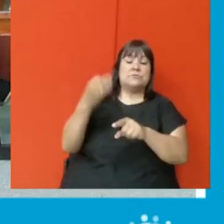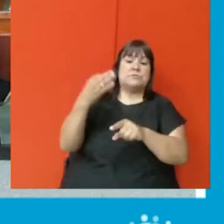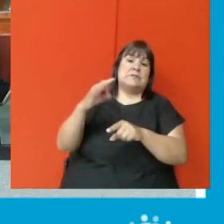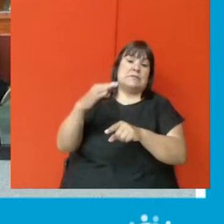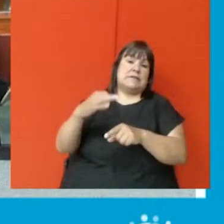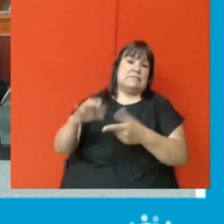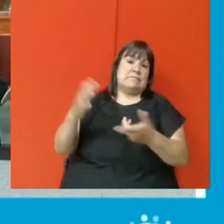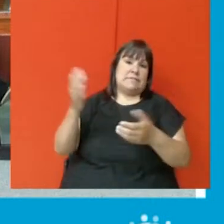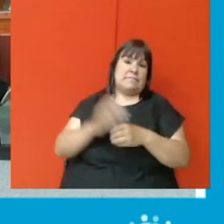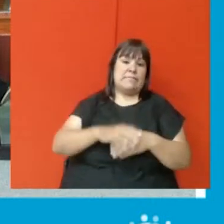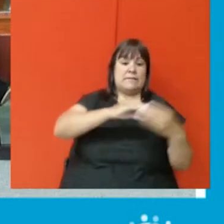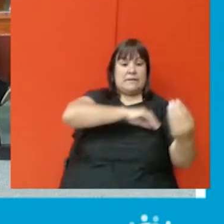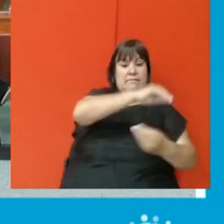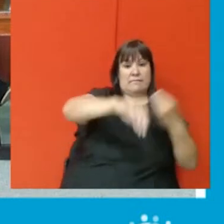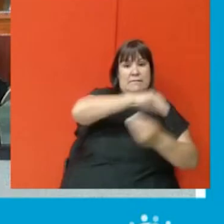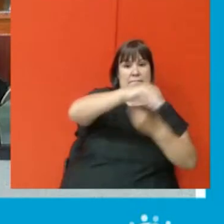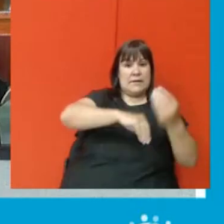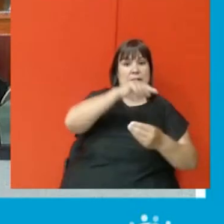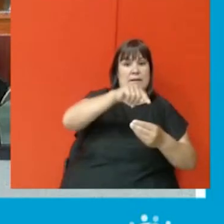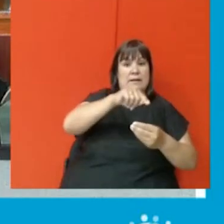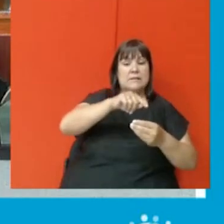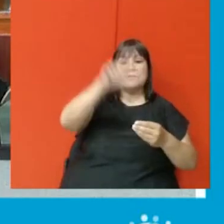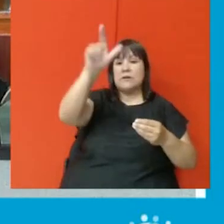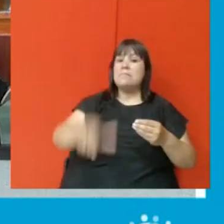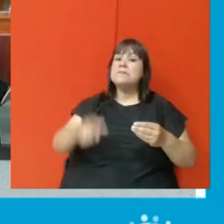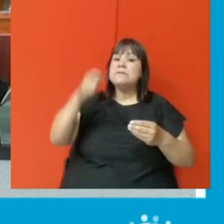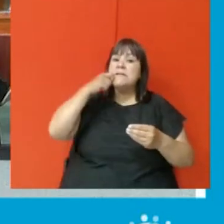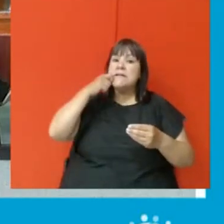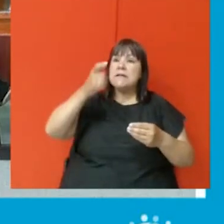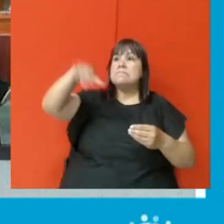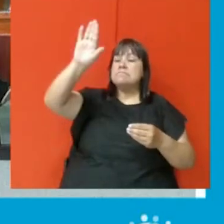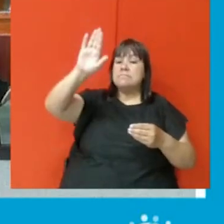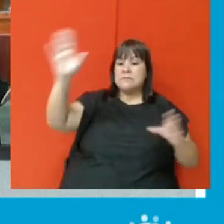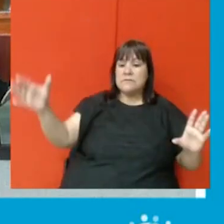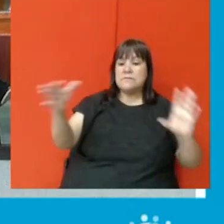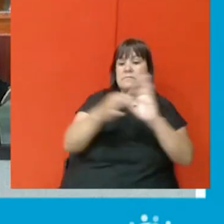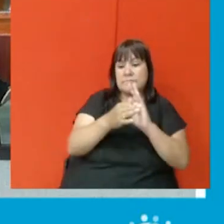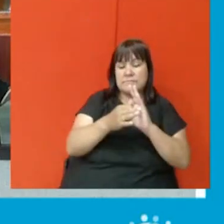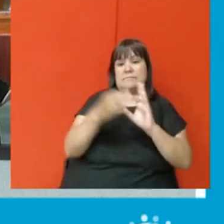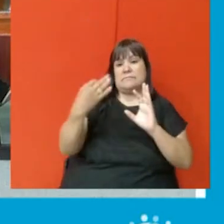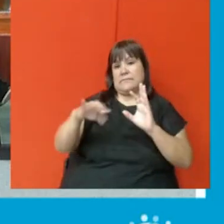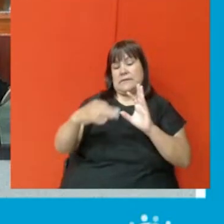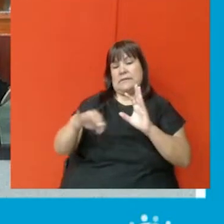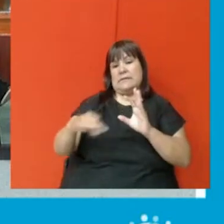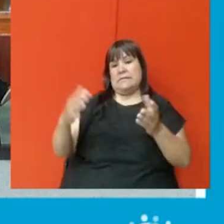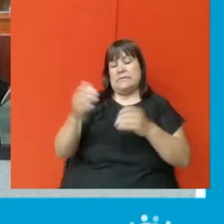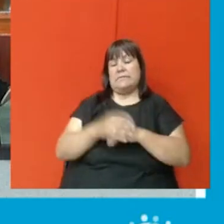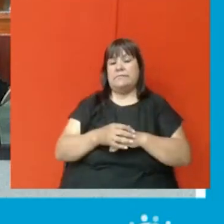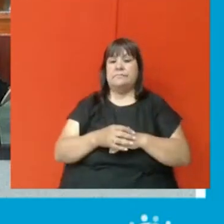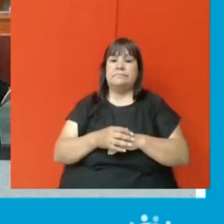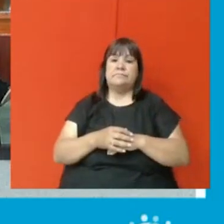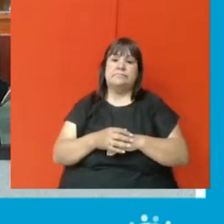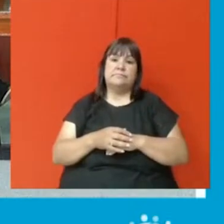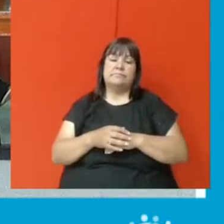la familia lo mejor integrada posible con el anciano dentro de este nuevo ámbito. Y